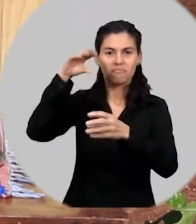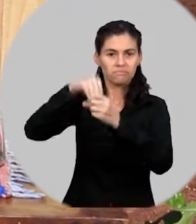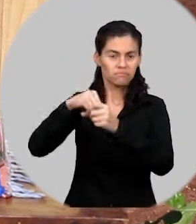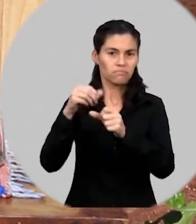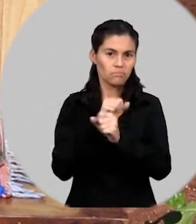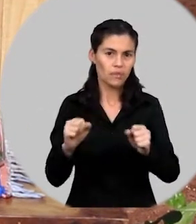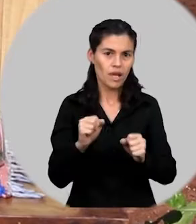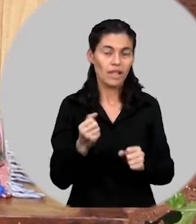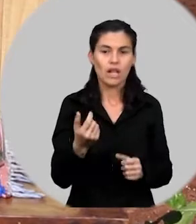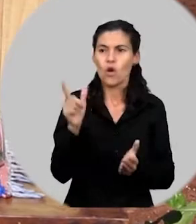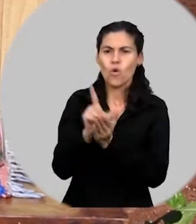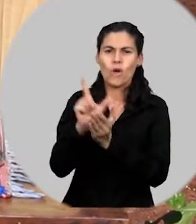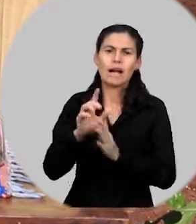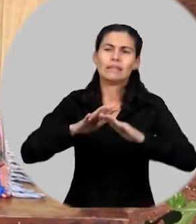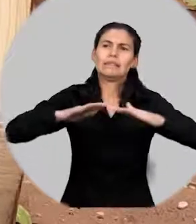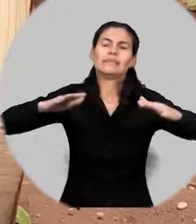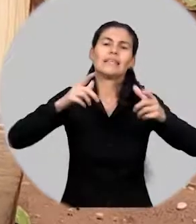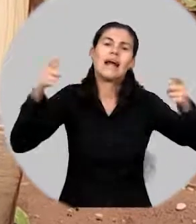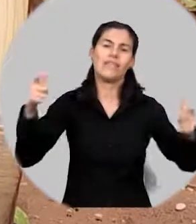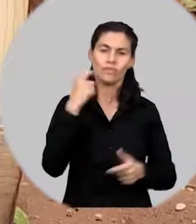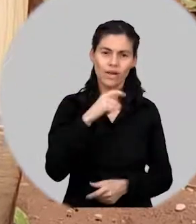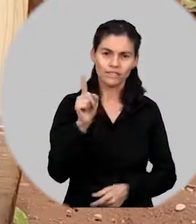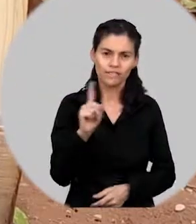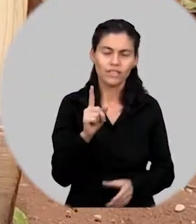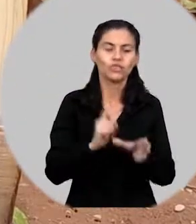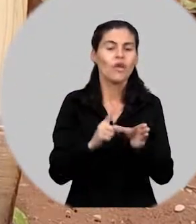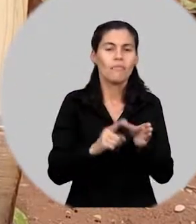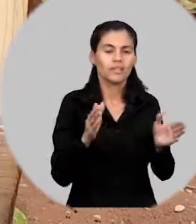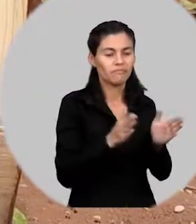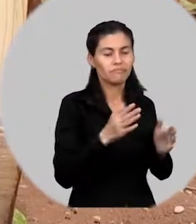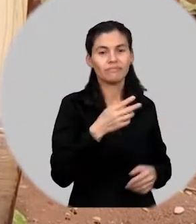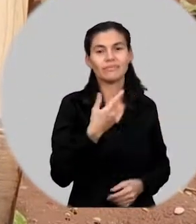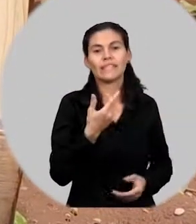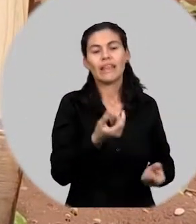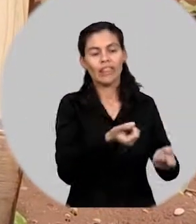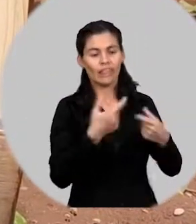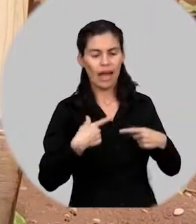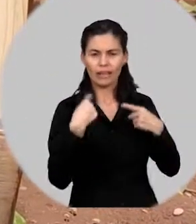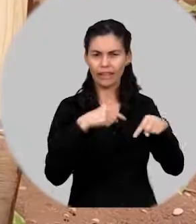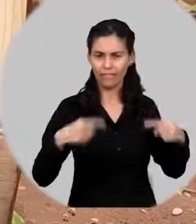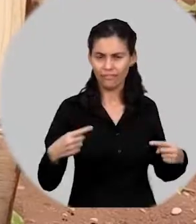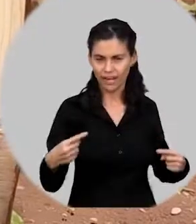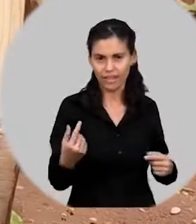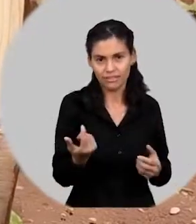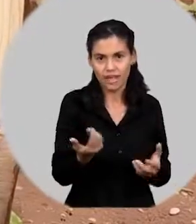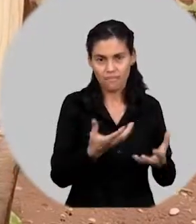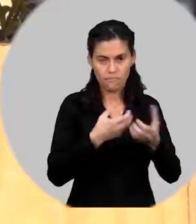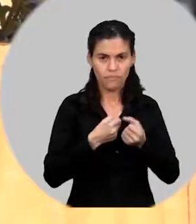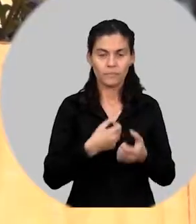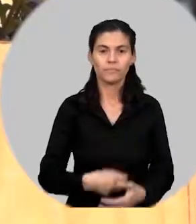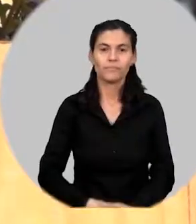nuestras casas. No necesitamos mucho espacio para tenerlas y disfrutar de todos los beneficios que nos puedan